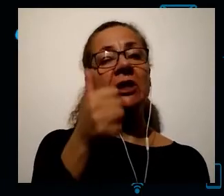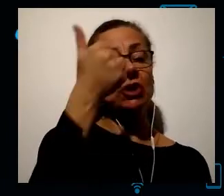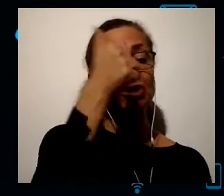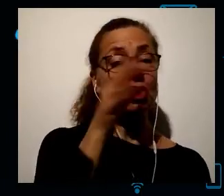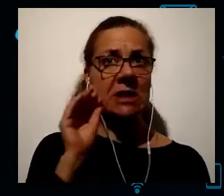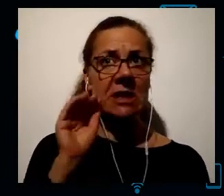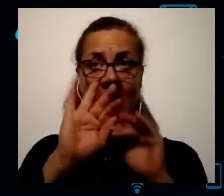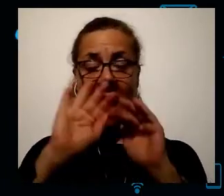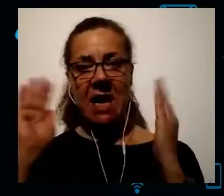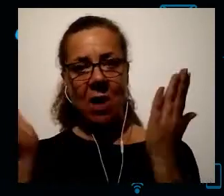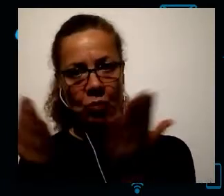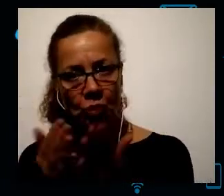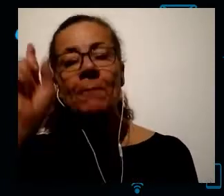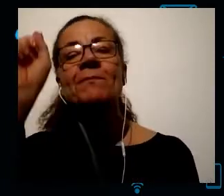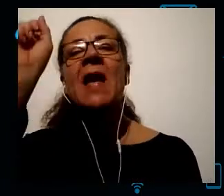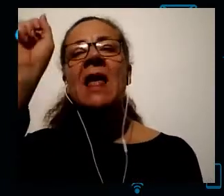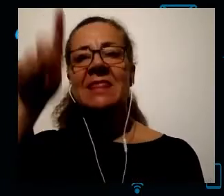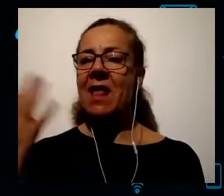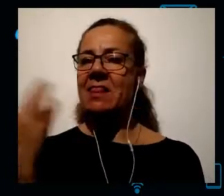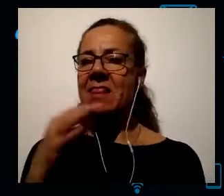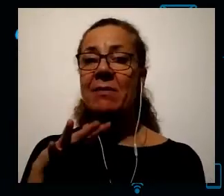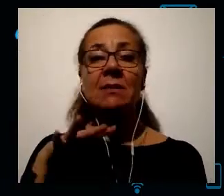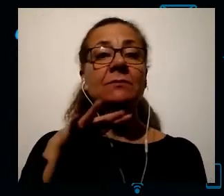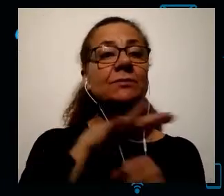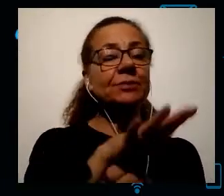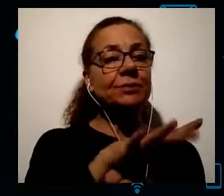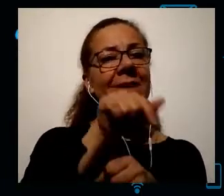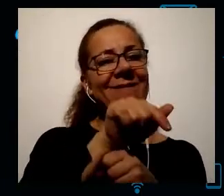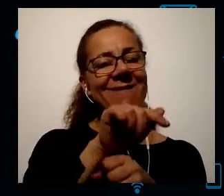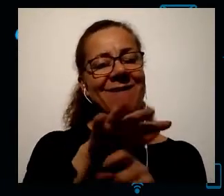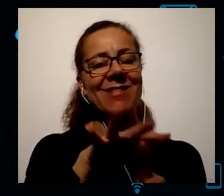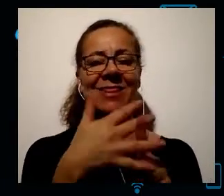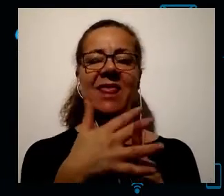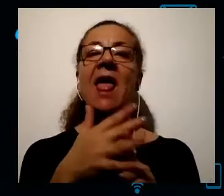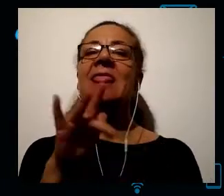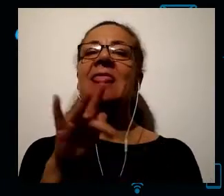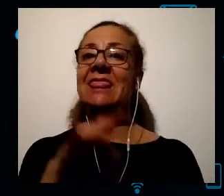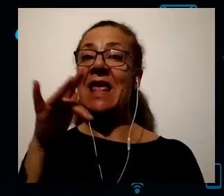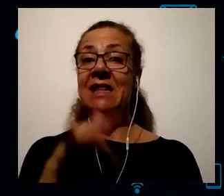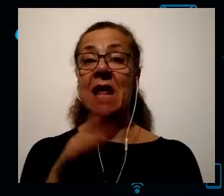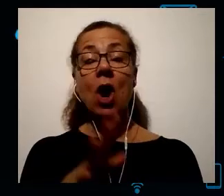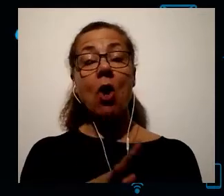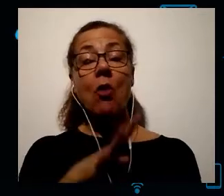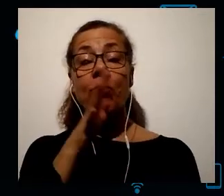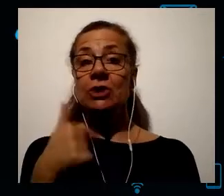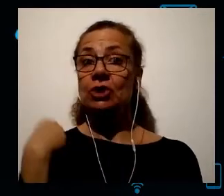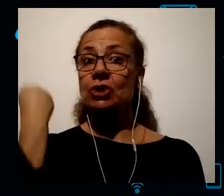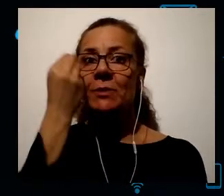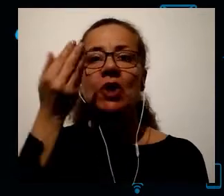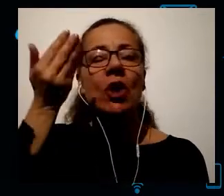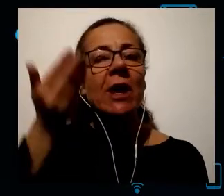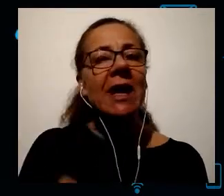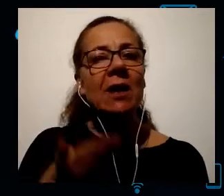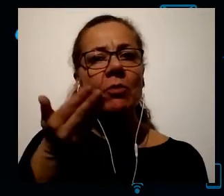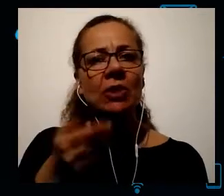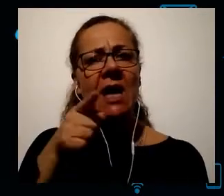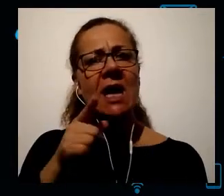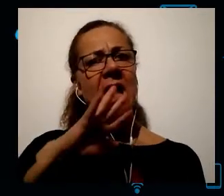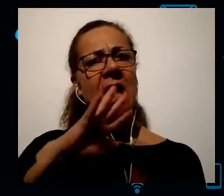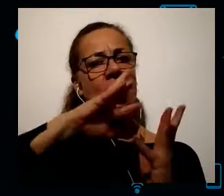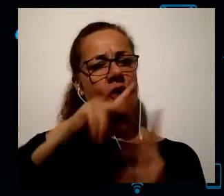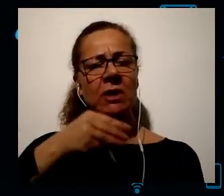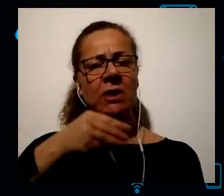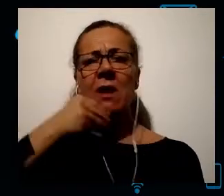mundo también se tienen que aplicar al entorno digital y por eso me parecía que era importante es una gran noticia creo